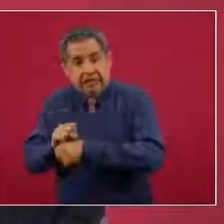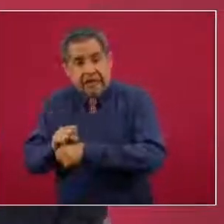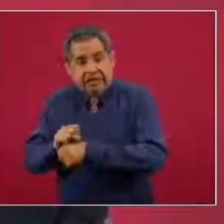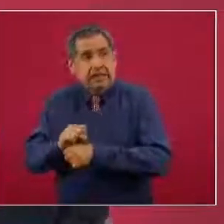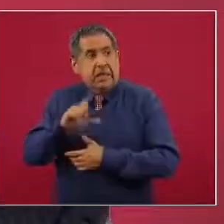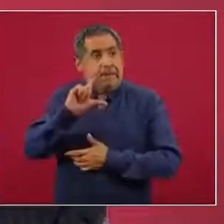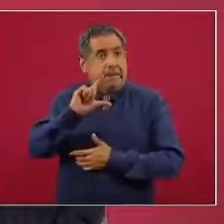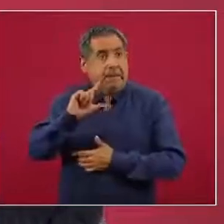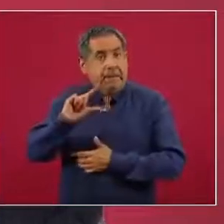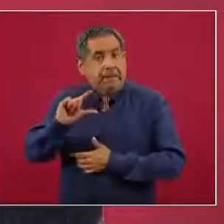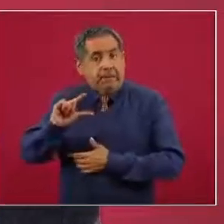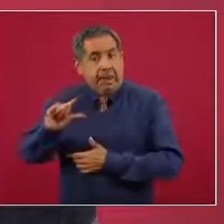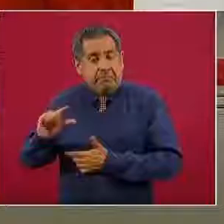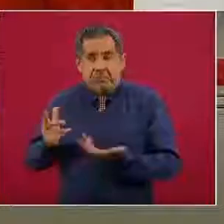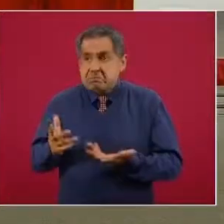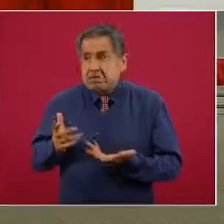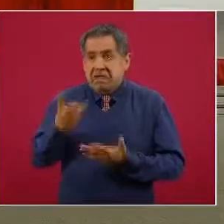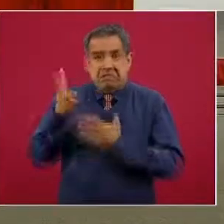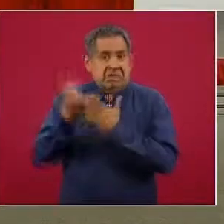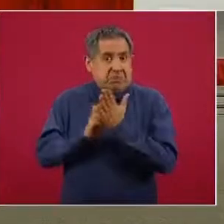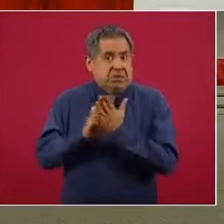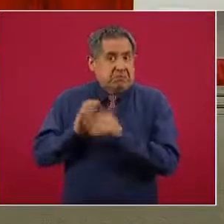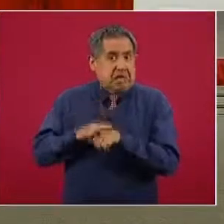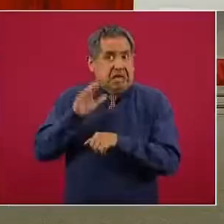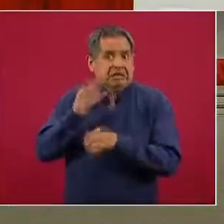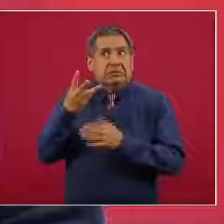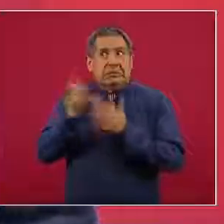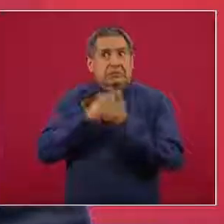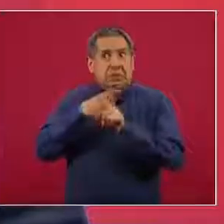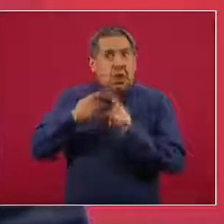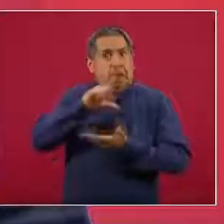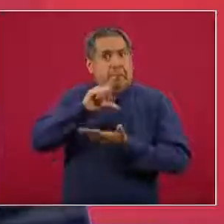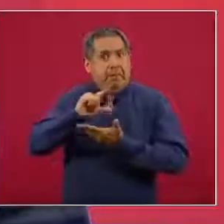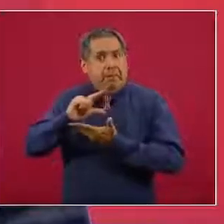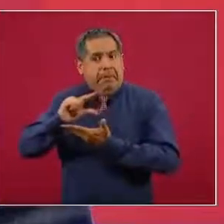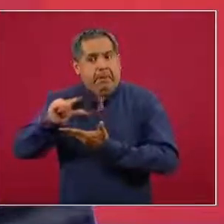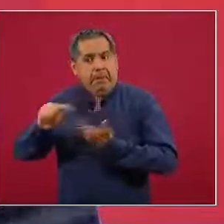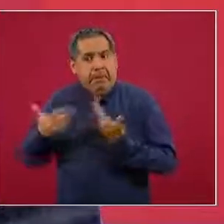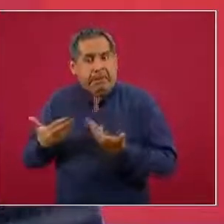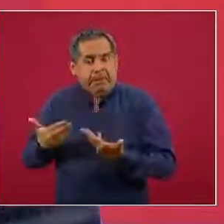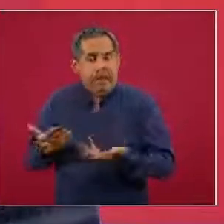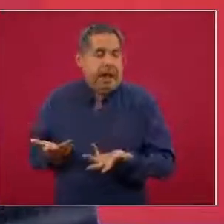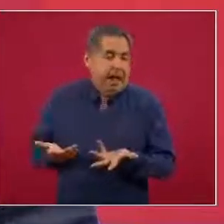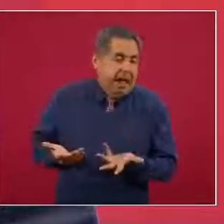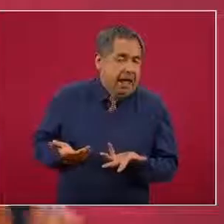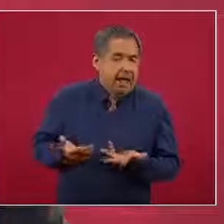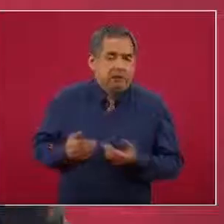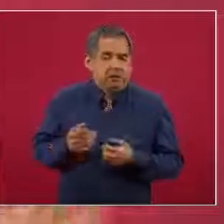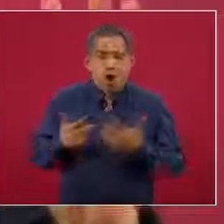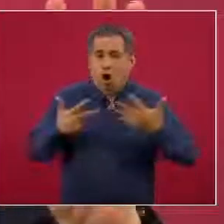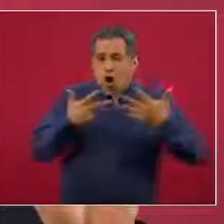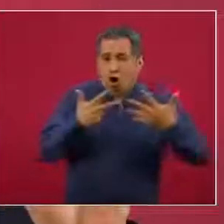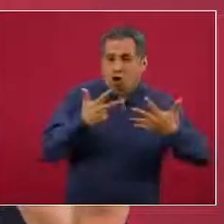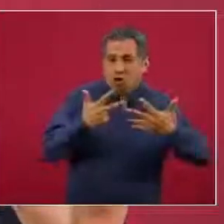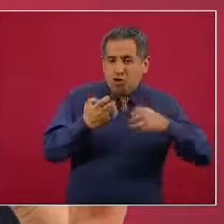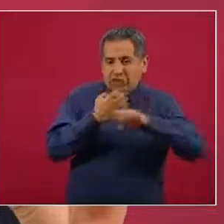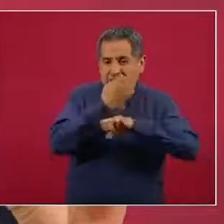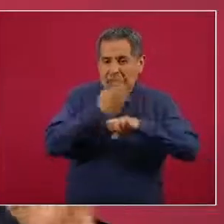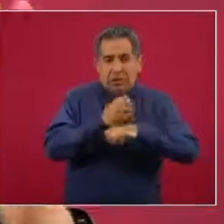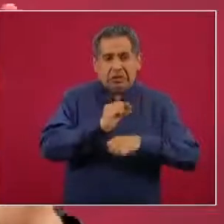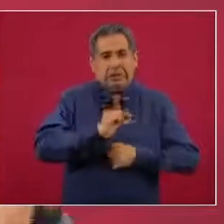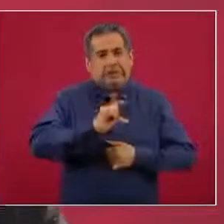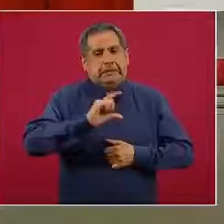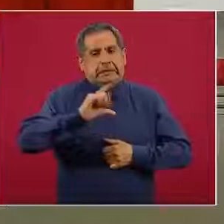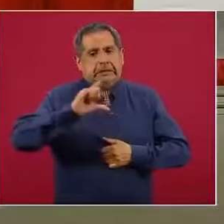a la baja, esto es más de 3 meses y medio, y estas 8 que están ahorita con tendencia a la